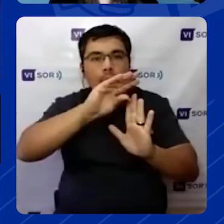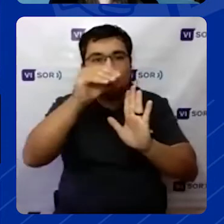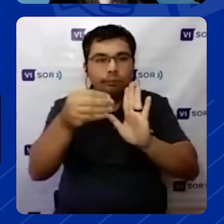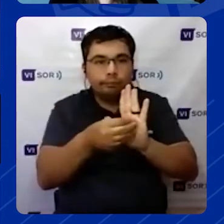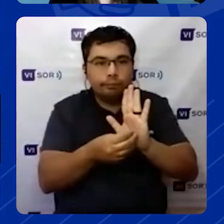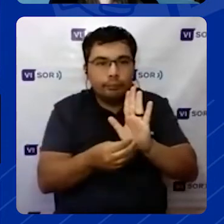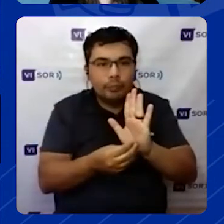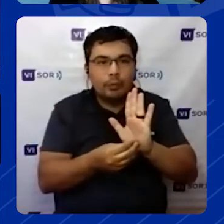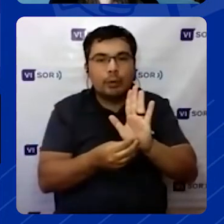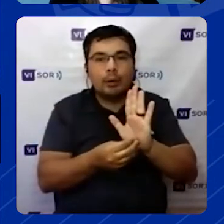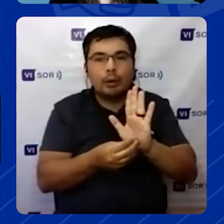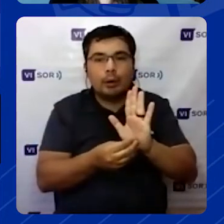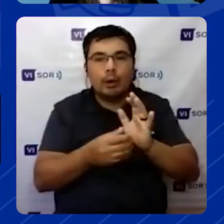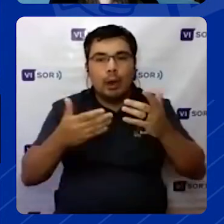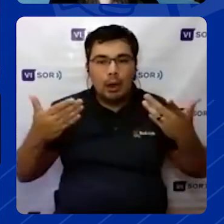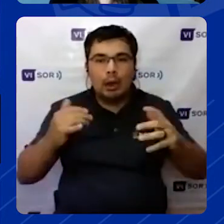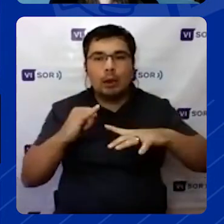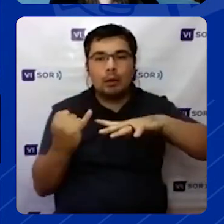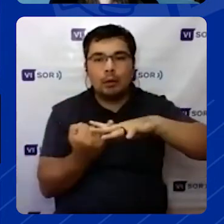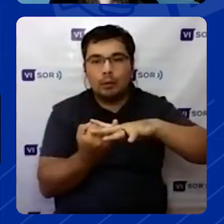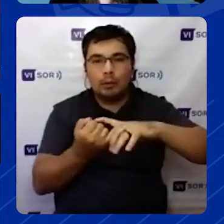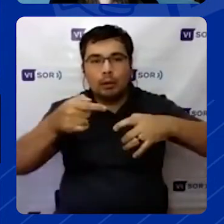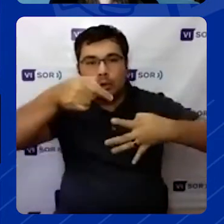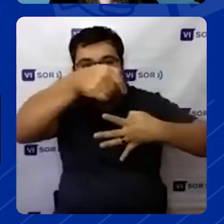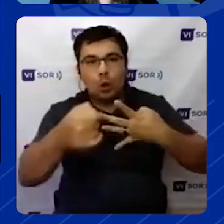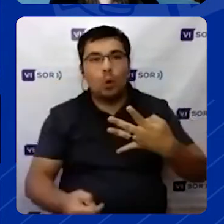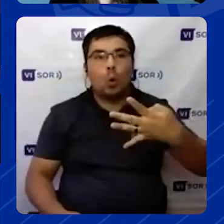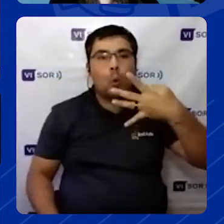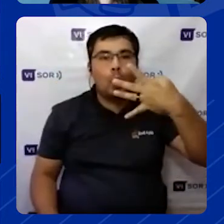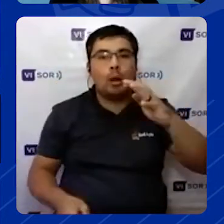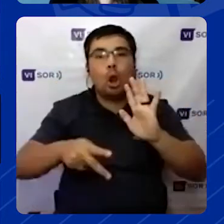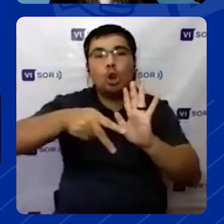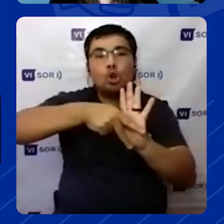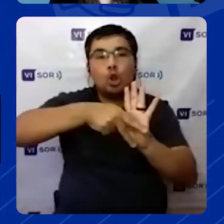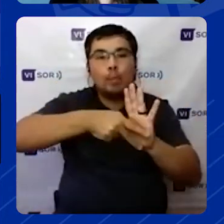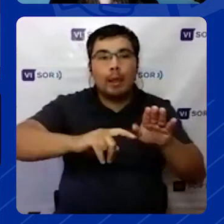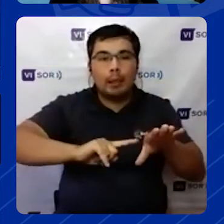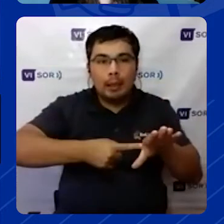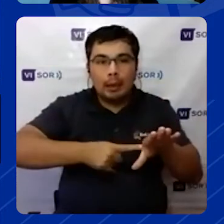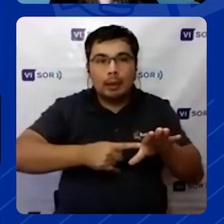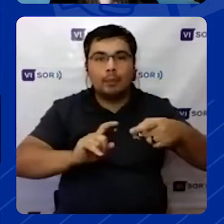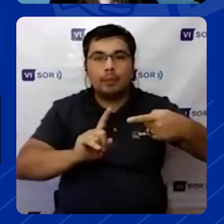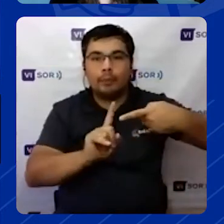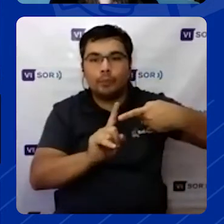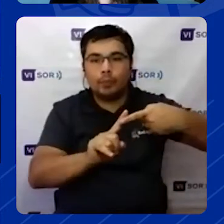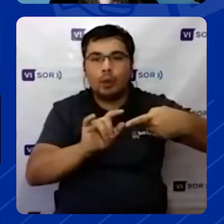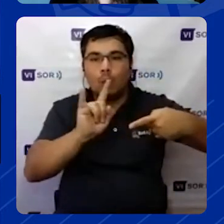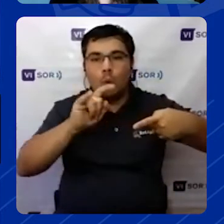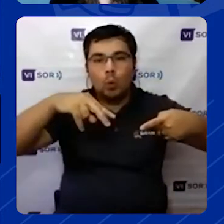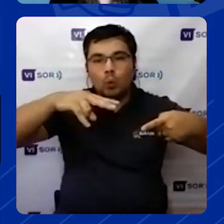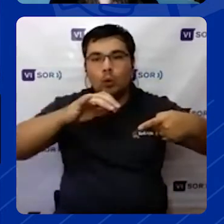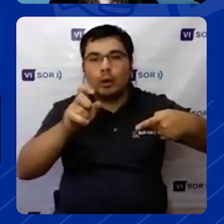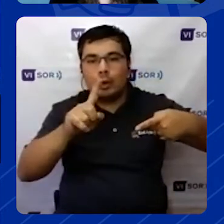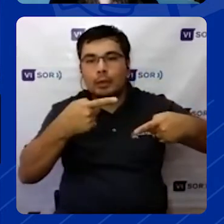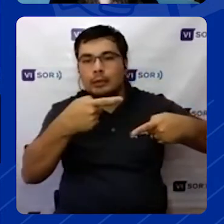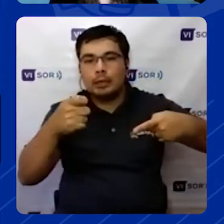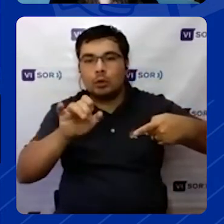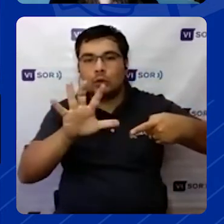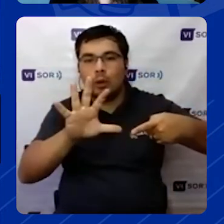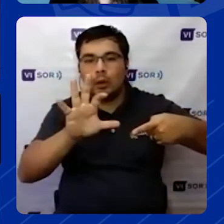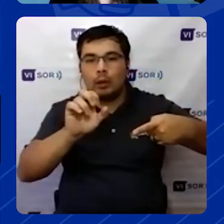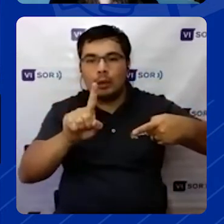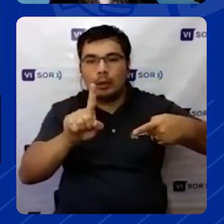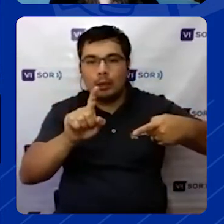cuatro referencias. La norma, como les digo, la norma técnica, la norma UNE 153-101, pues esa es la única que es de